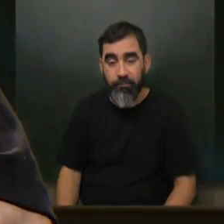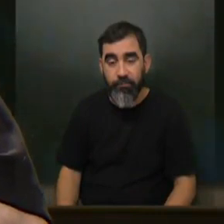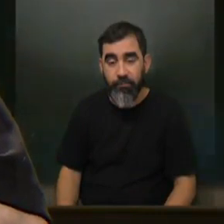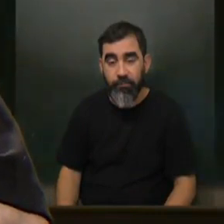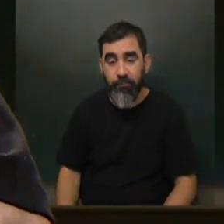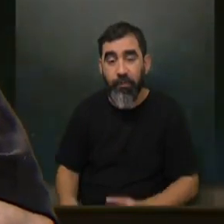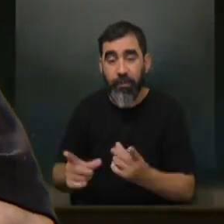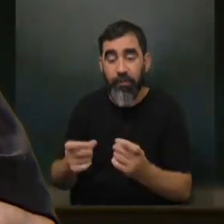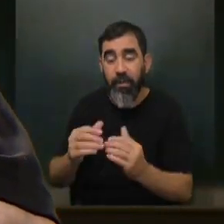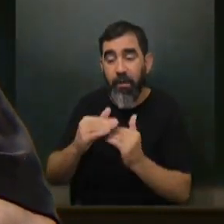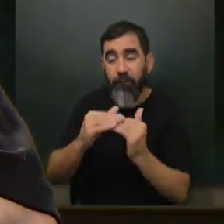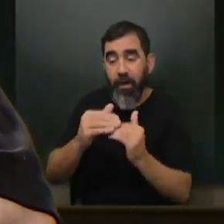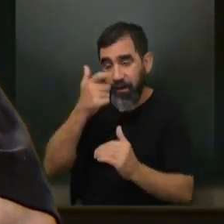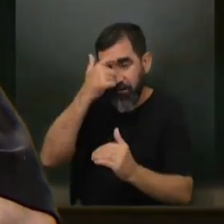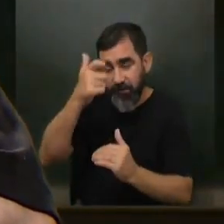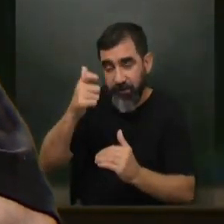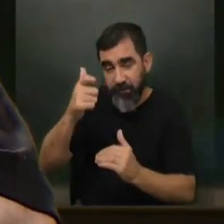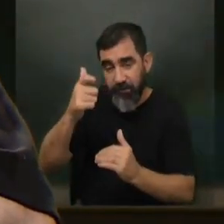requiere mucha ciencia básica,